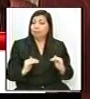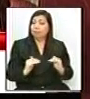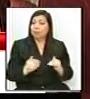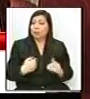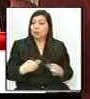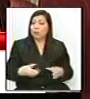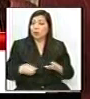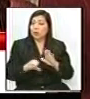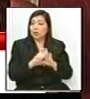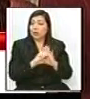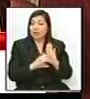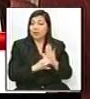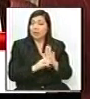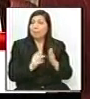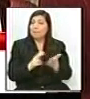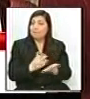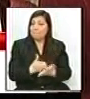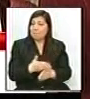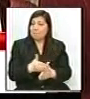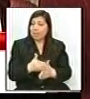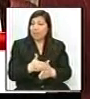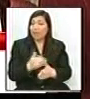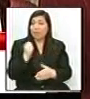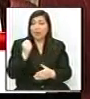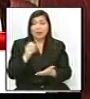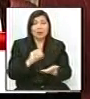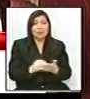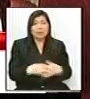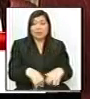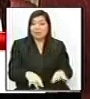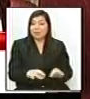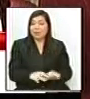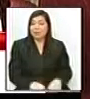nuestra Constitución y sea parte de un derecho fundamental,